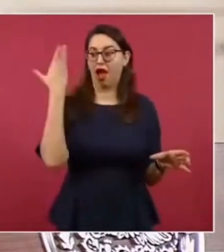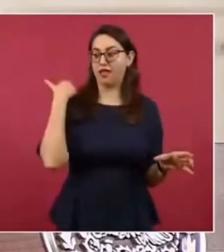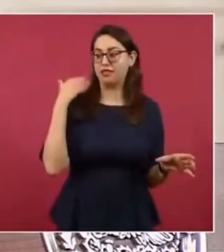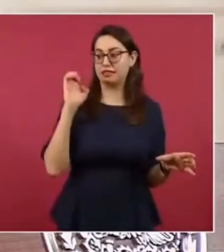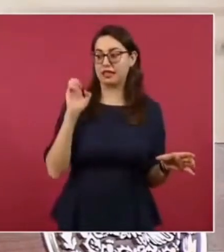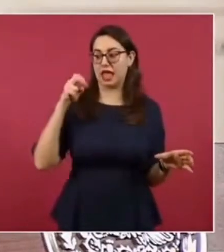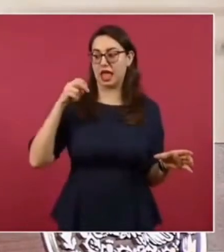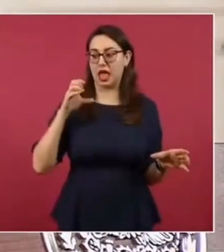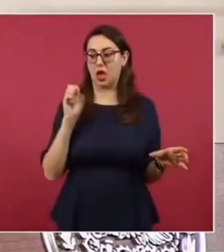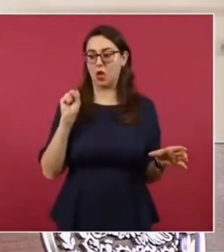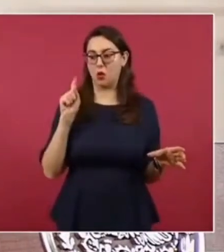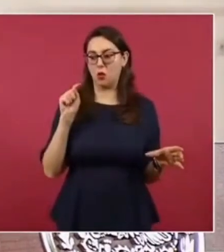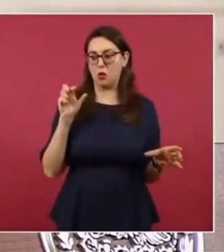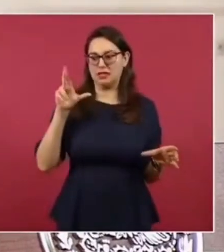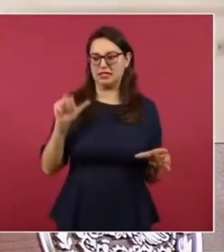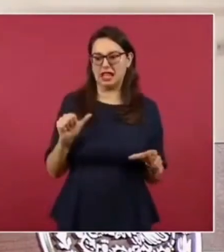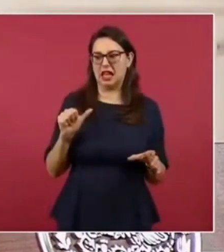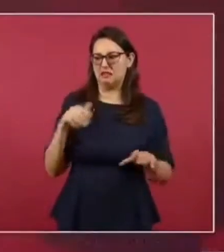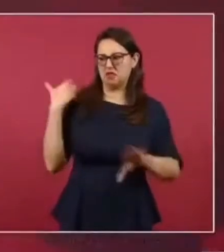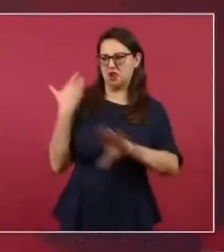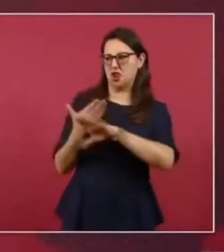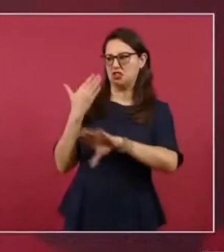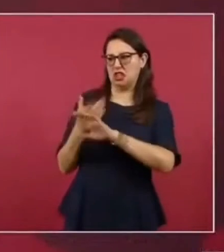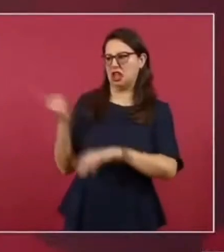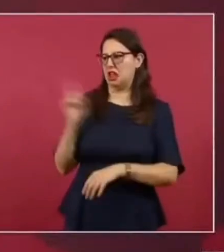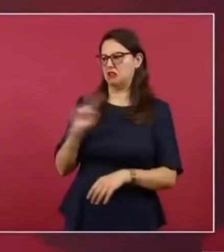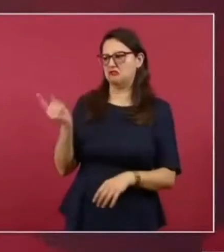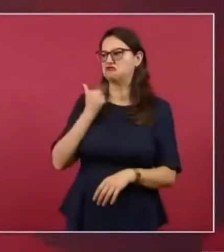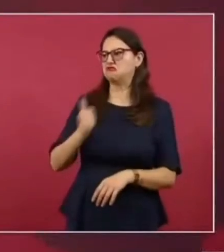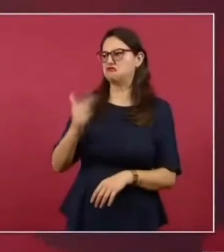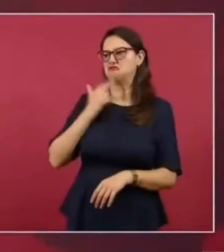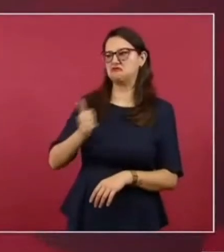1 millón de firmas.